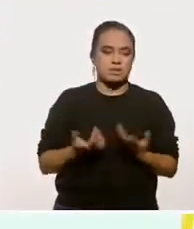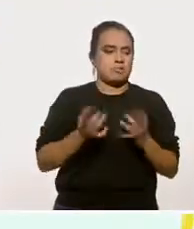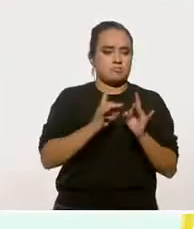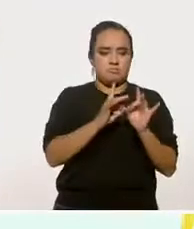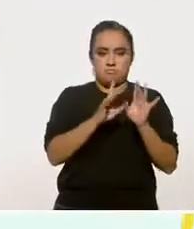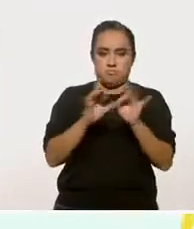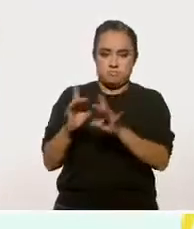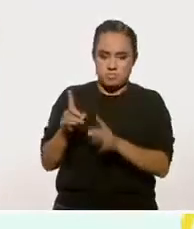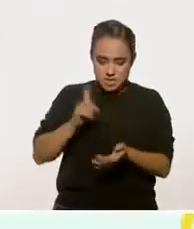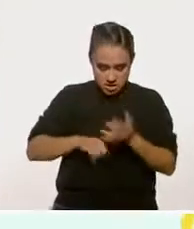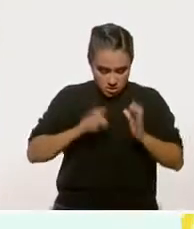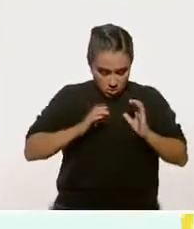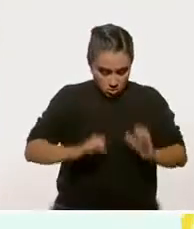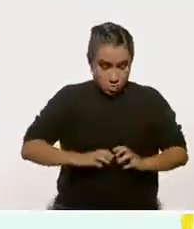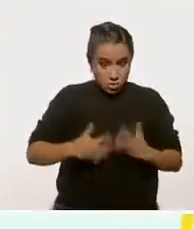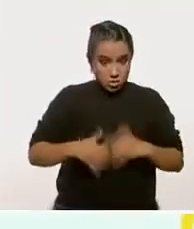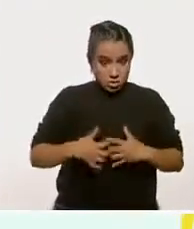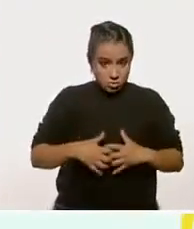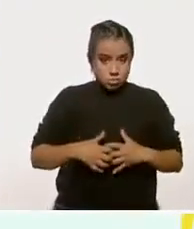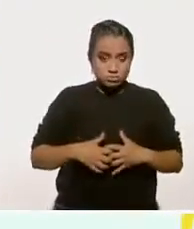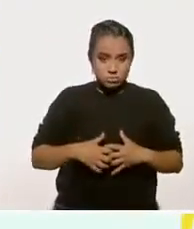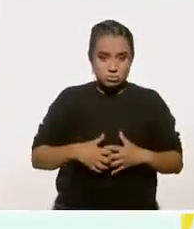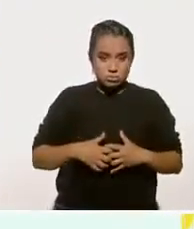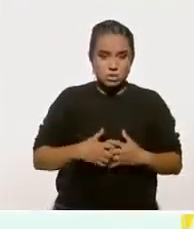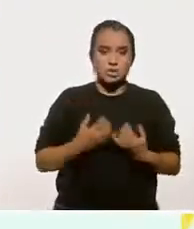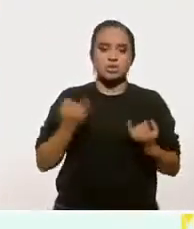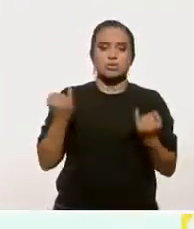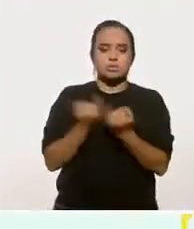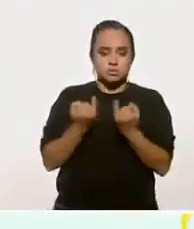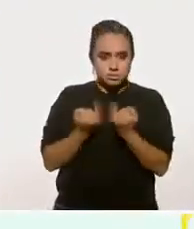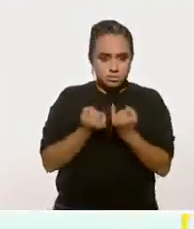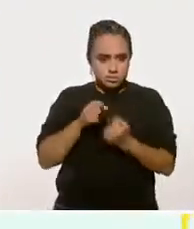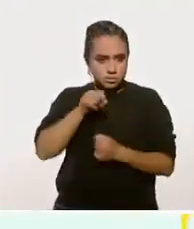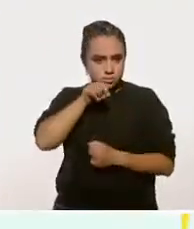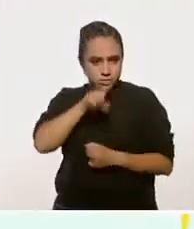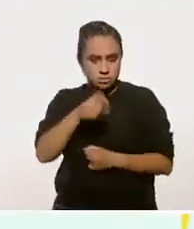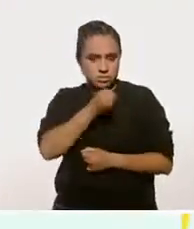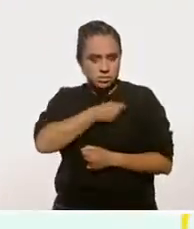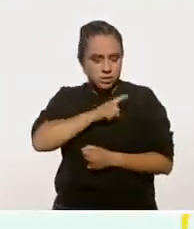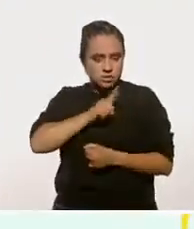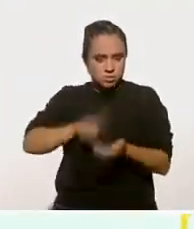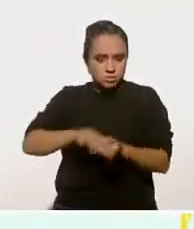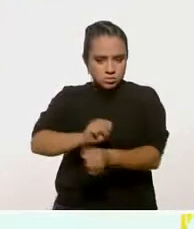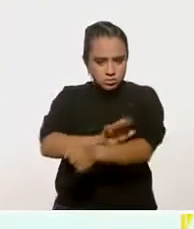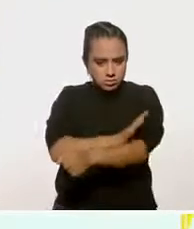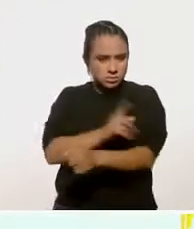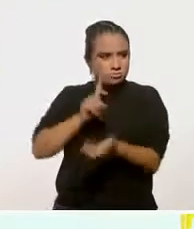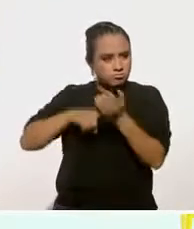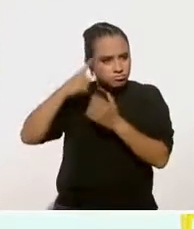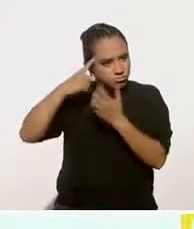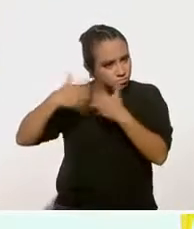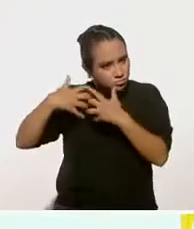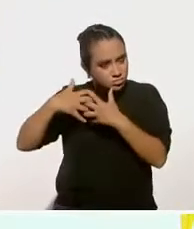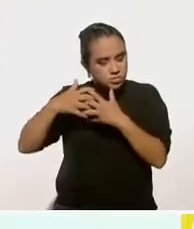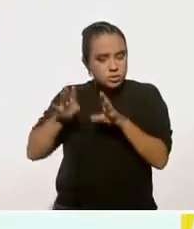pasando en nuestro organismo está pasando también en nuestra salud emocional y salud mental.